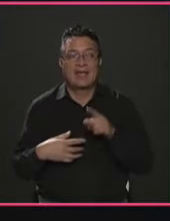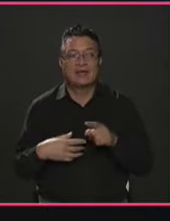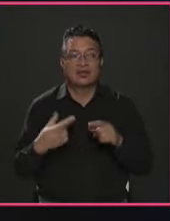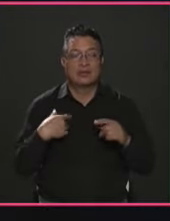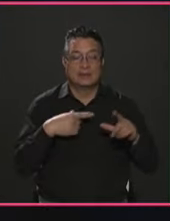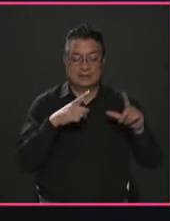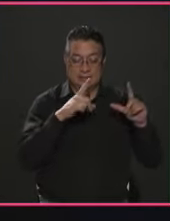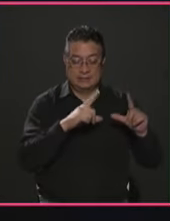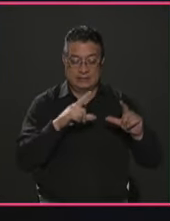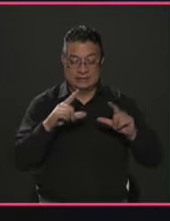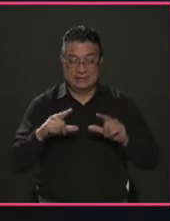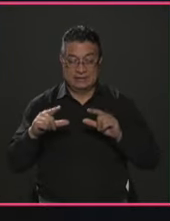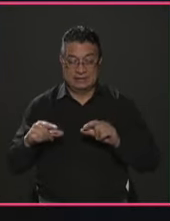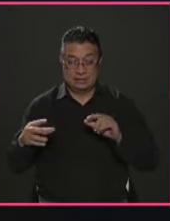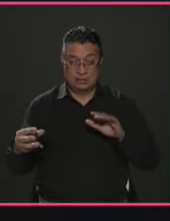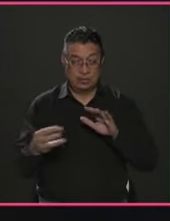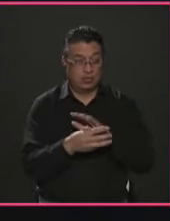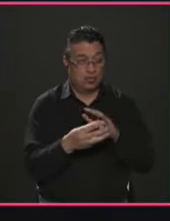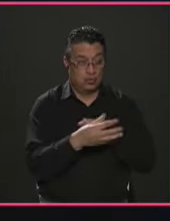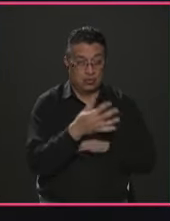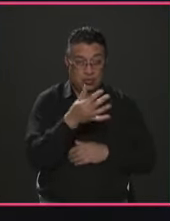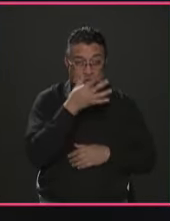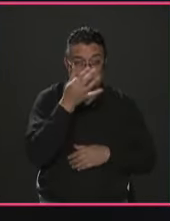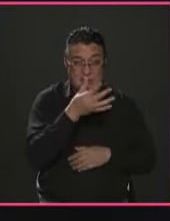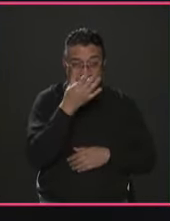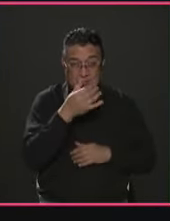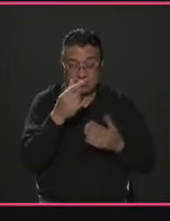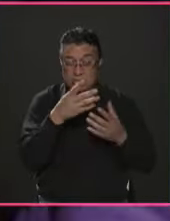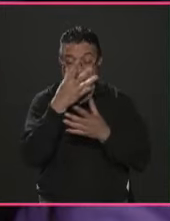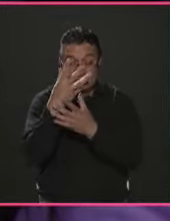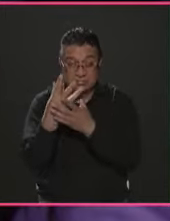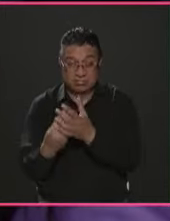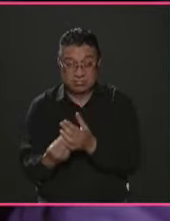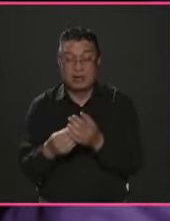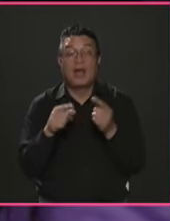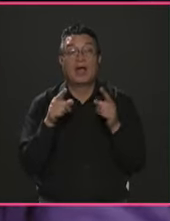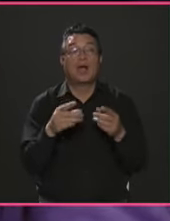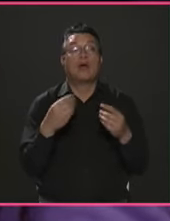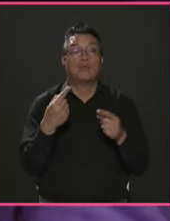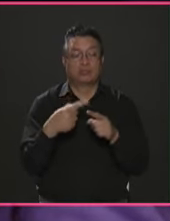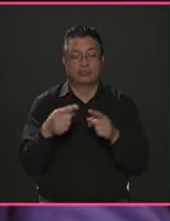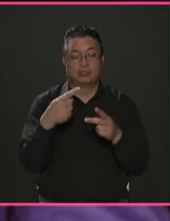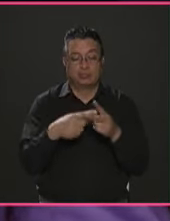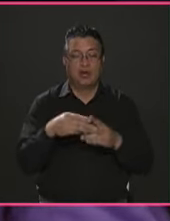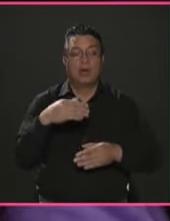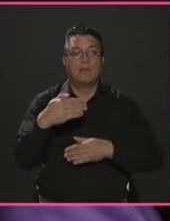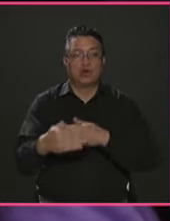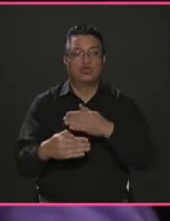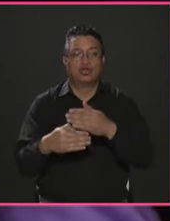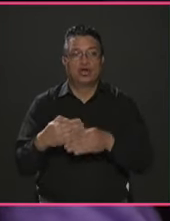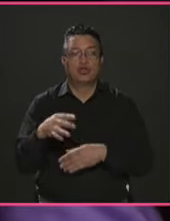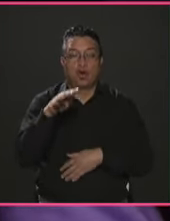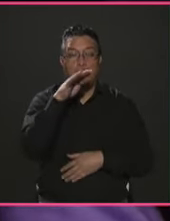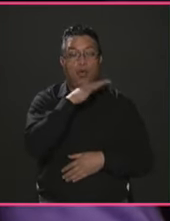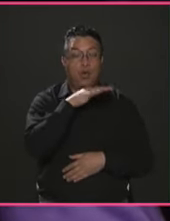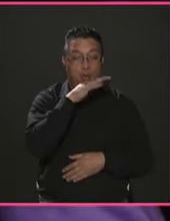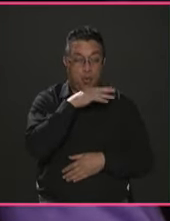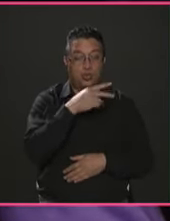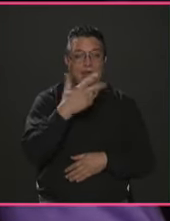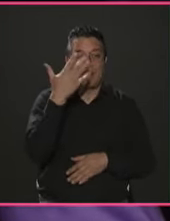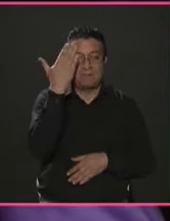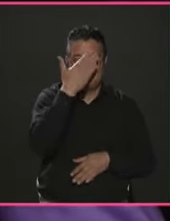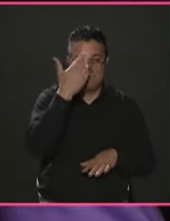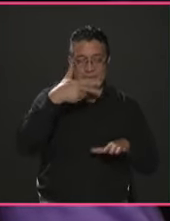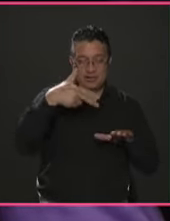reducir las emisiones en una serie de procesos productivos que hoy día usan combustibles fósiles